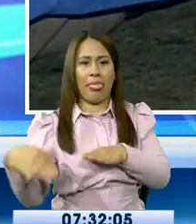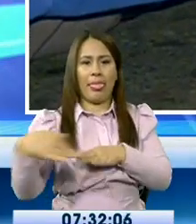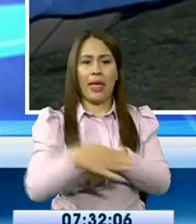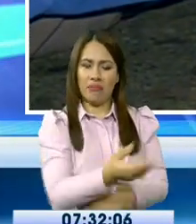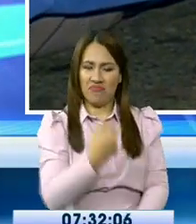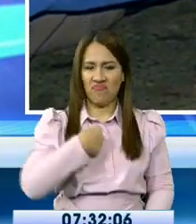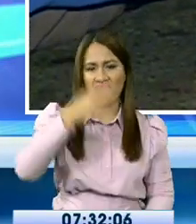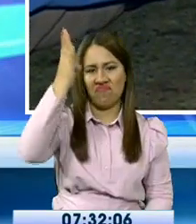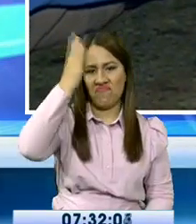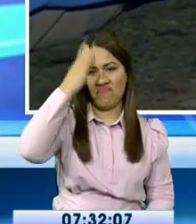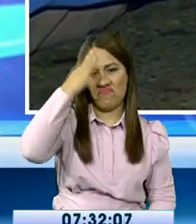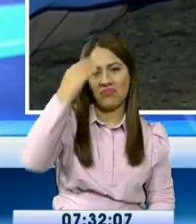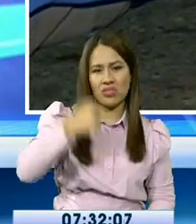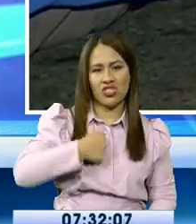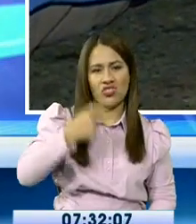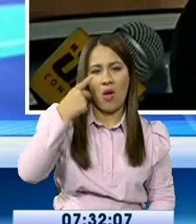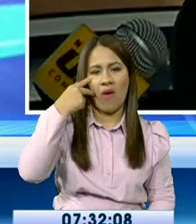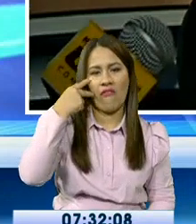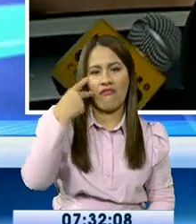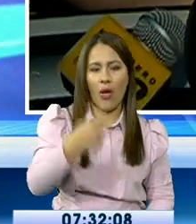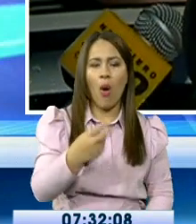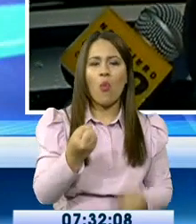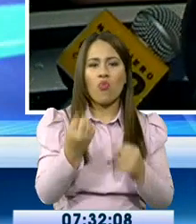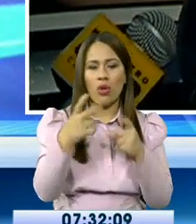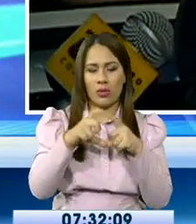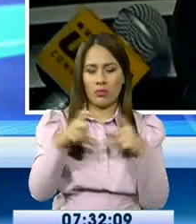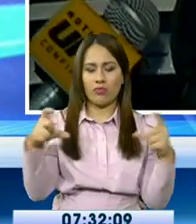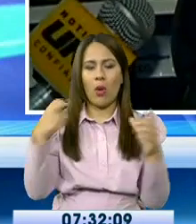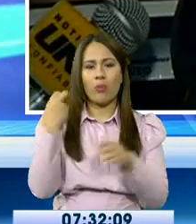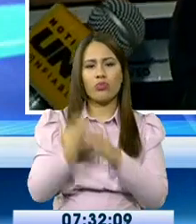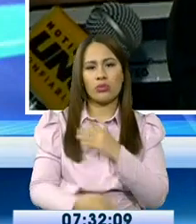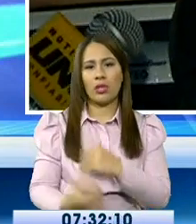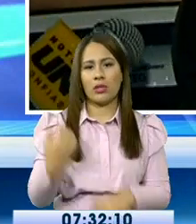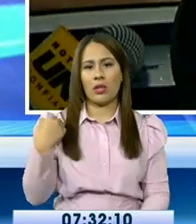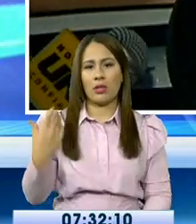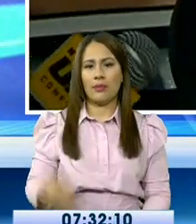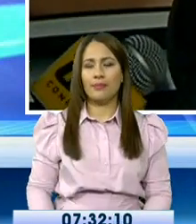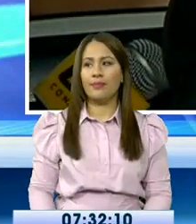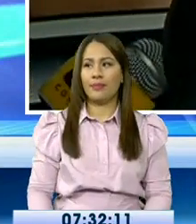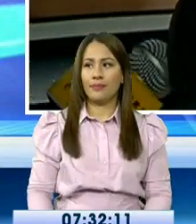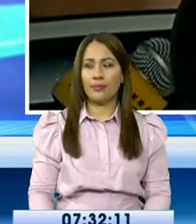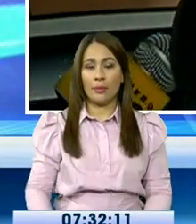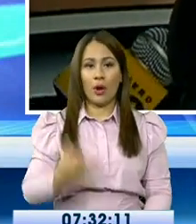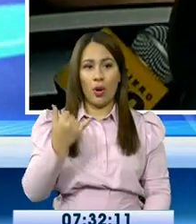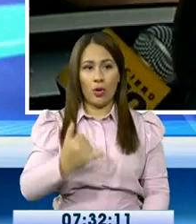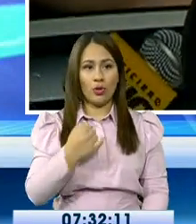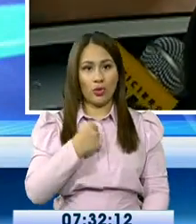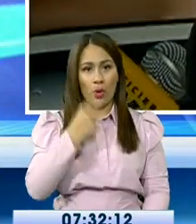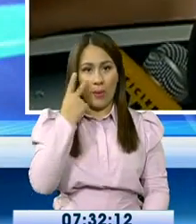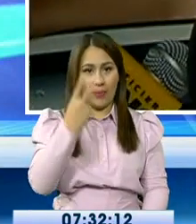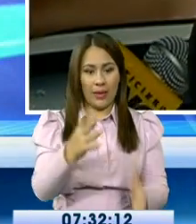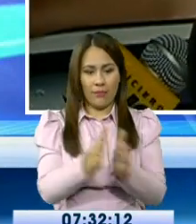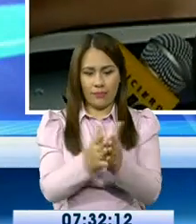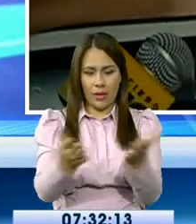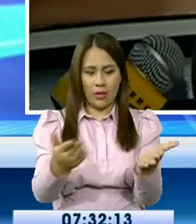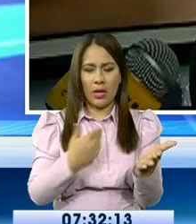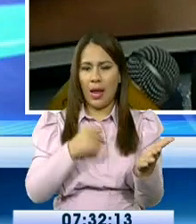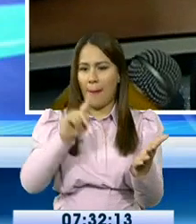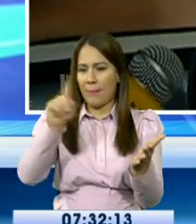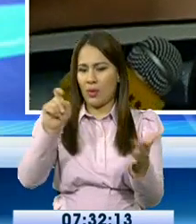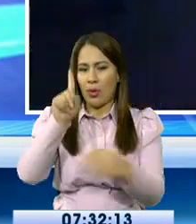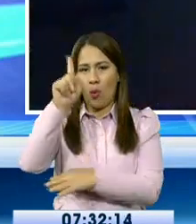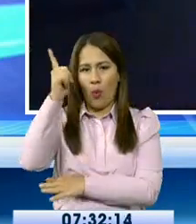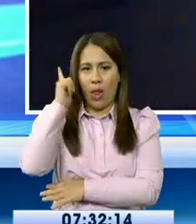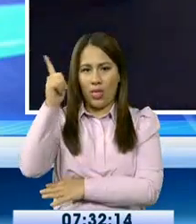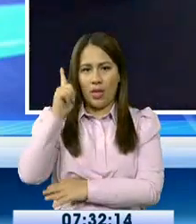digan, no pueden avanzar. Que me digan cuántas citaciones hay de ellos. Hoy día veo una entrevista en un medio de comunicación escrito a un dirigente que